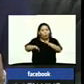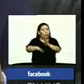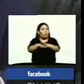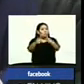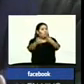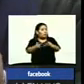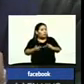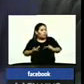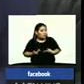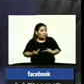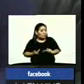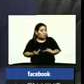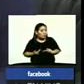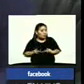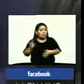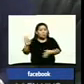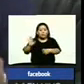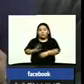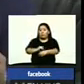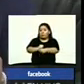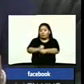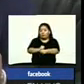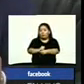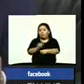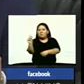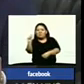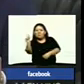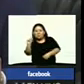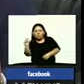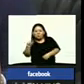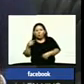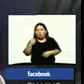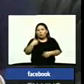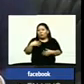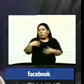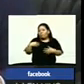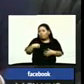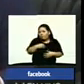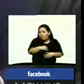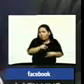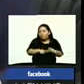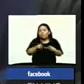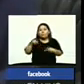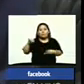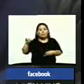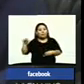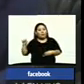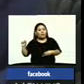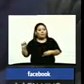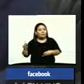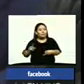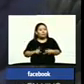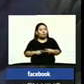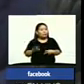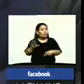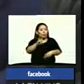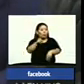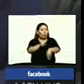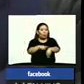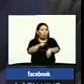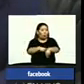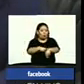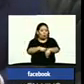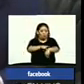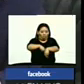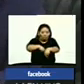de su seguridad social, no van con horas mal